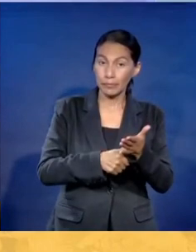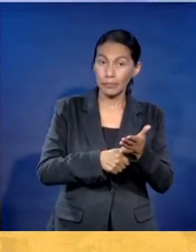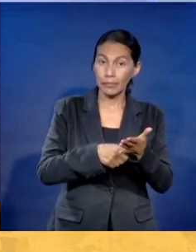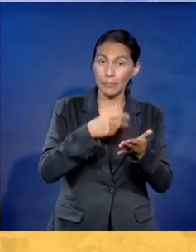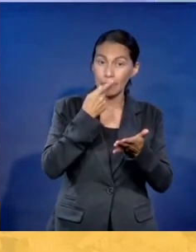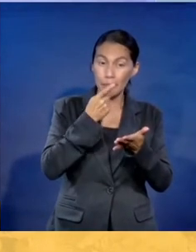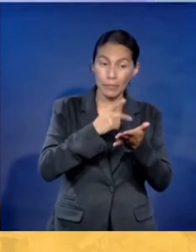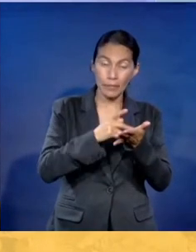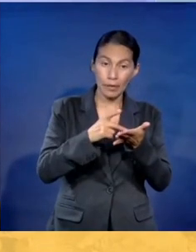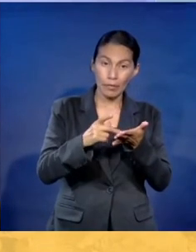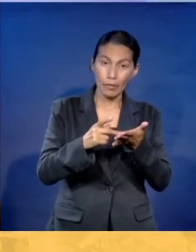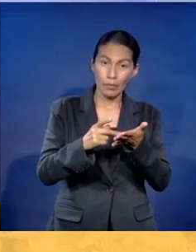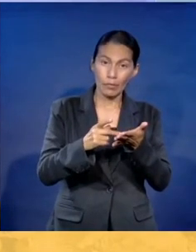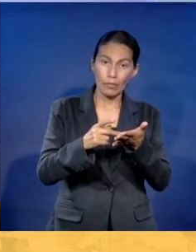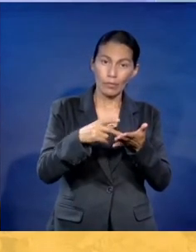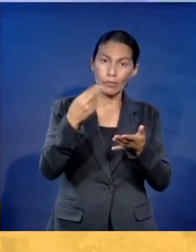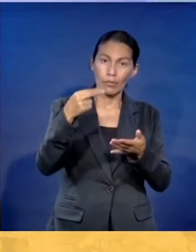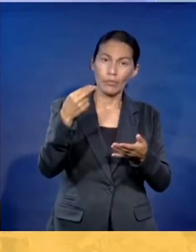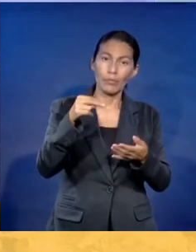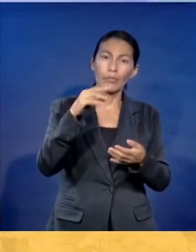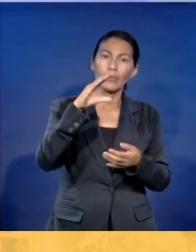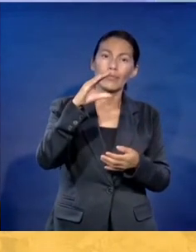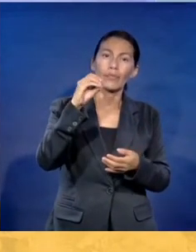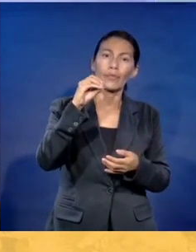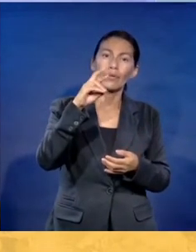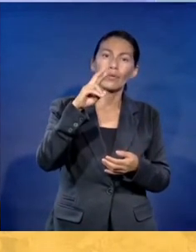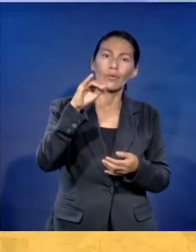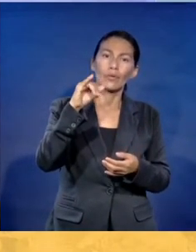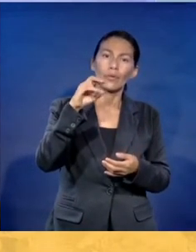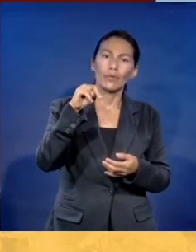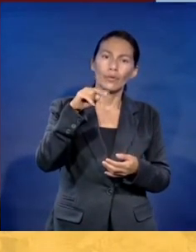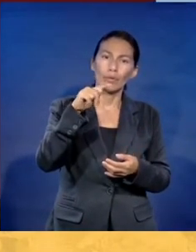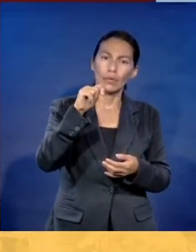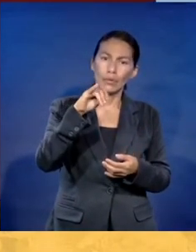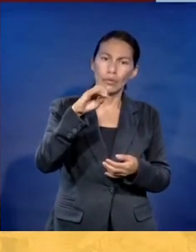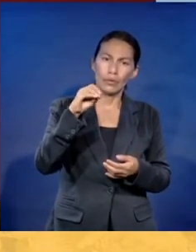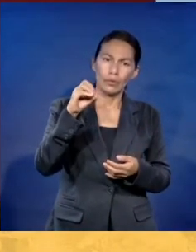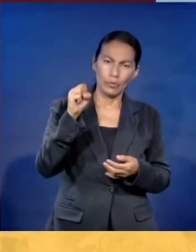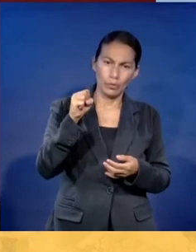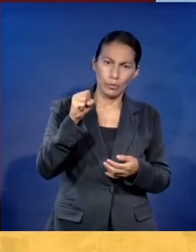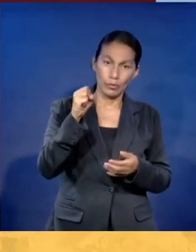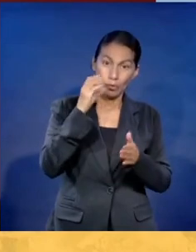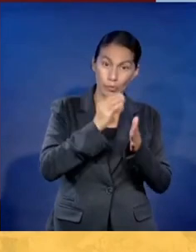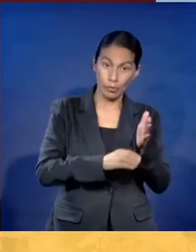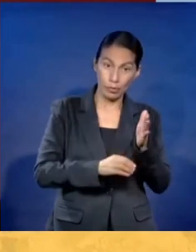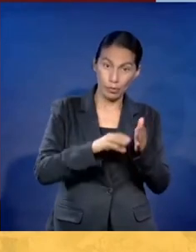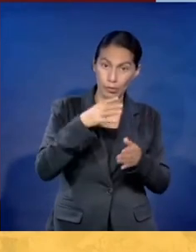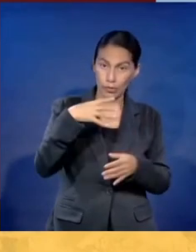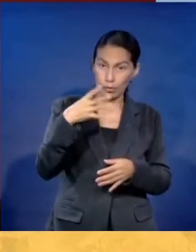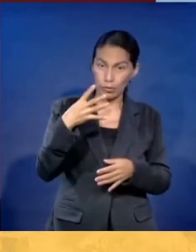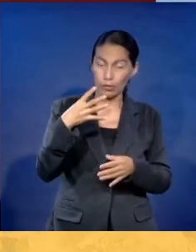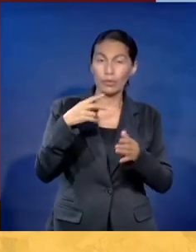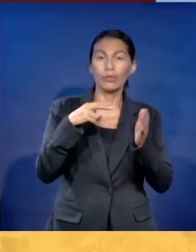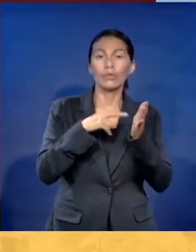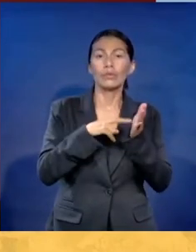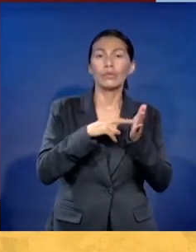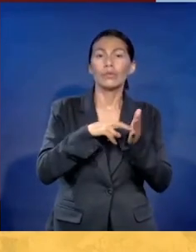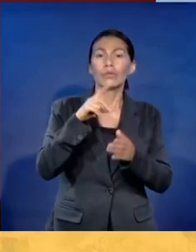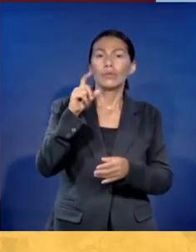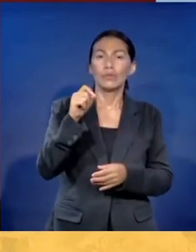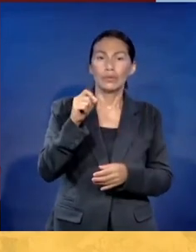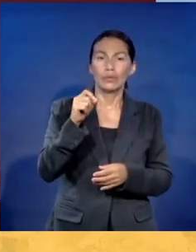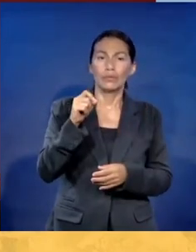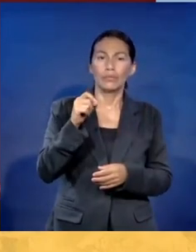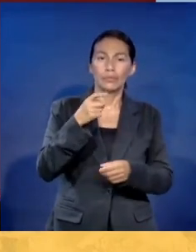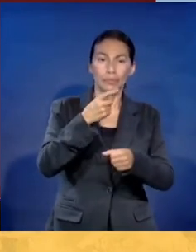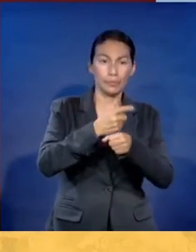capítulo 14 versículo 20 primera carta del apóstol Pablo a